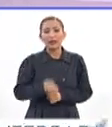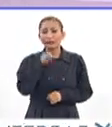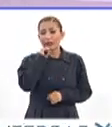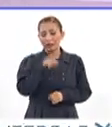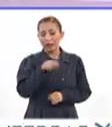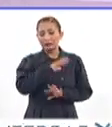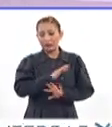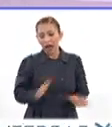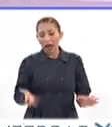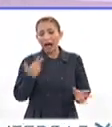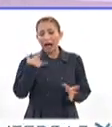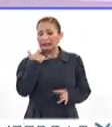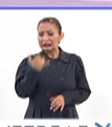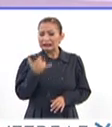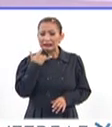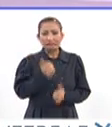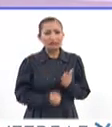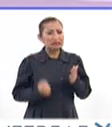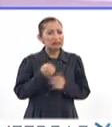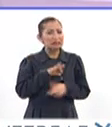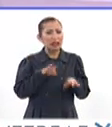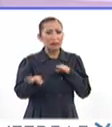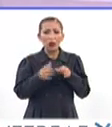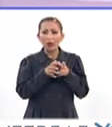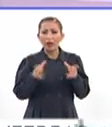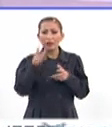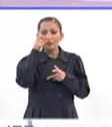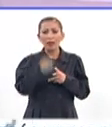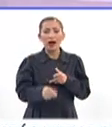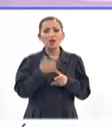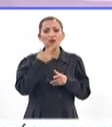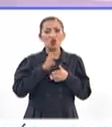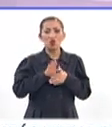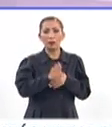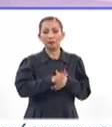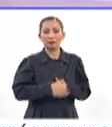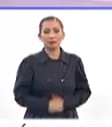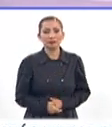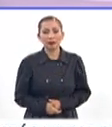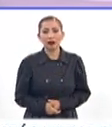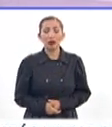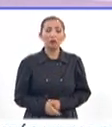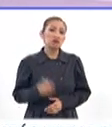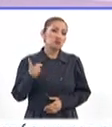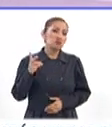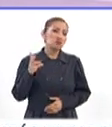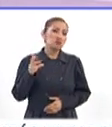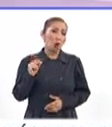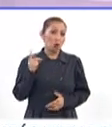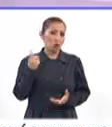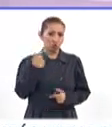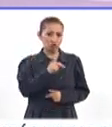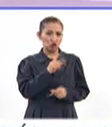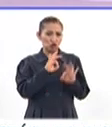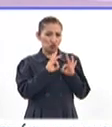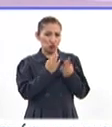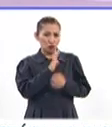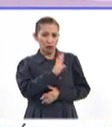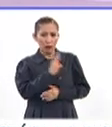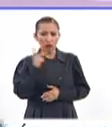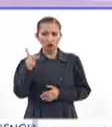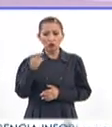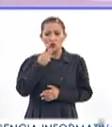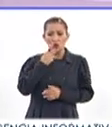se están haciendo grandísimos esfuerzos para poderlas preservar. No solo en su técnica, en